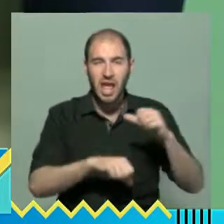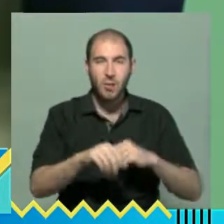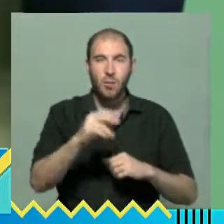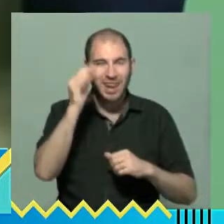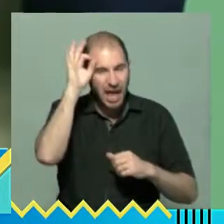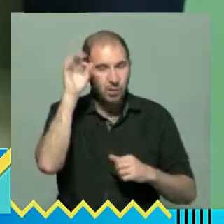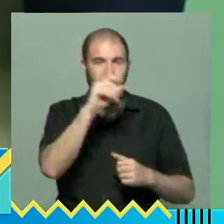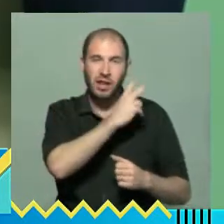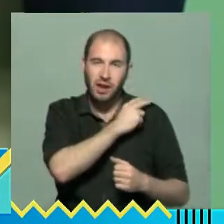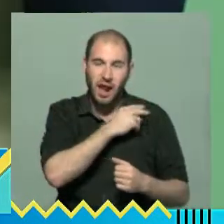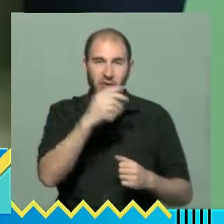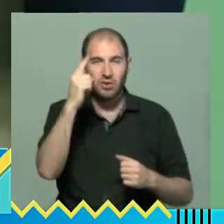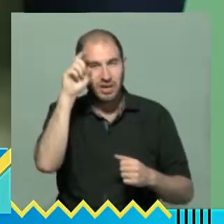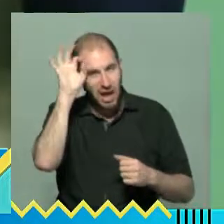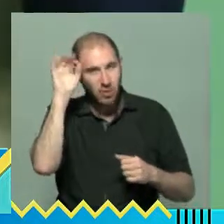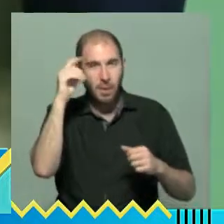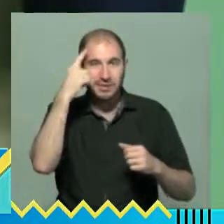neuroliderazgo, neuroaprendizaje,